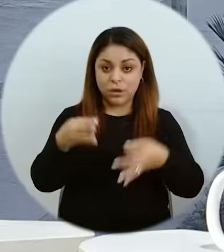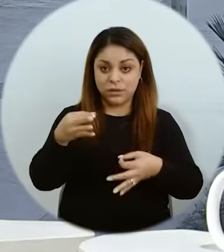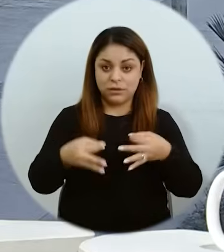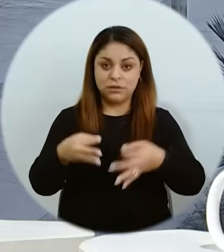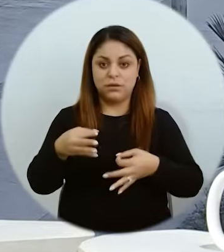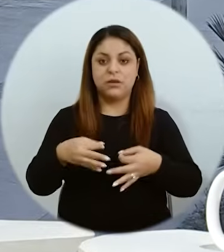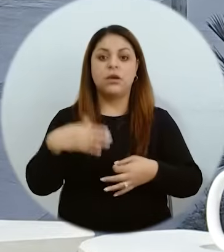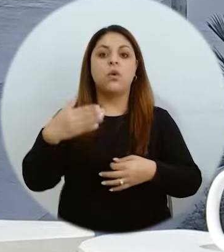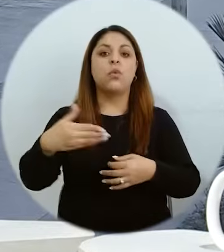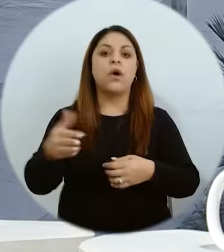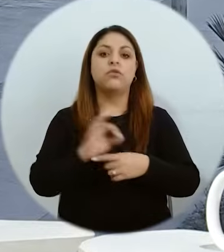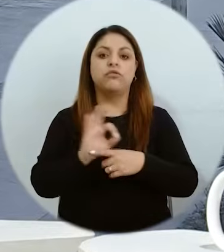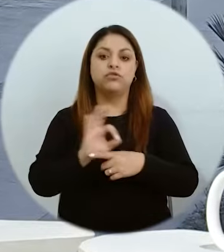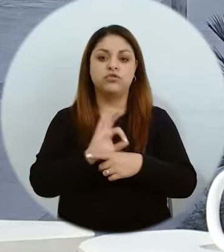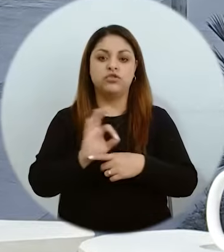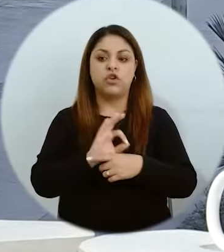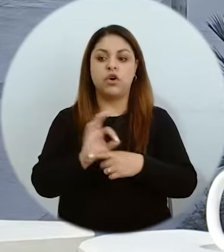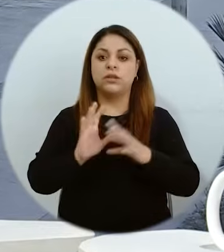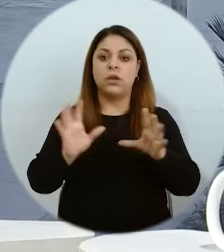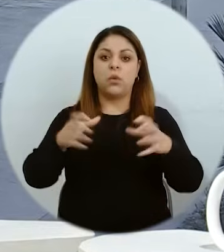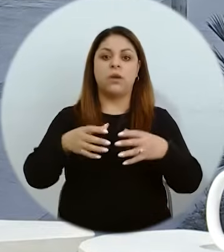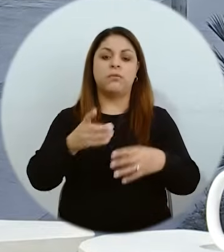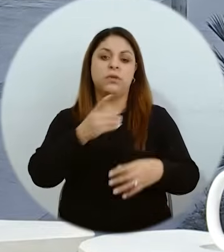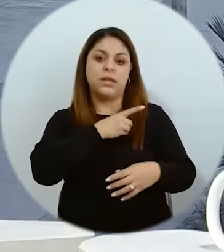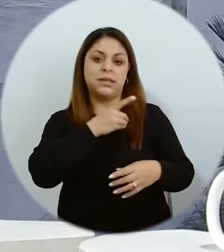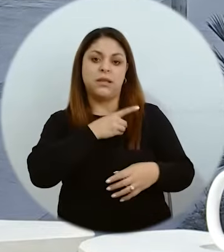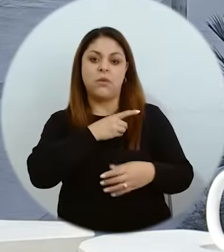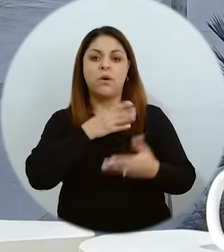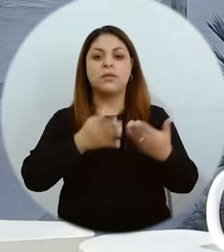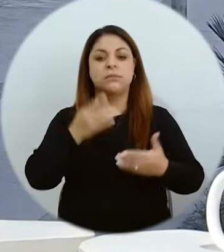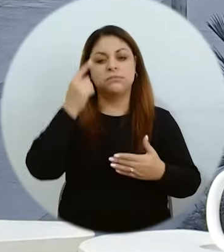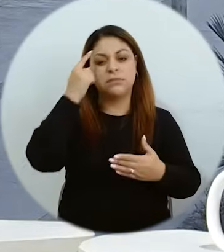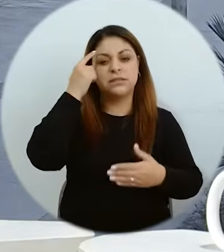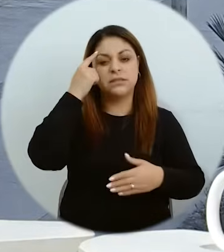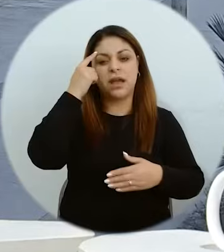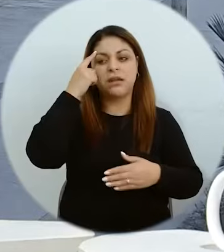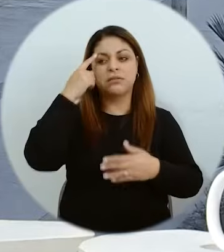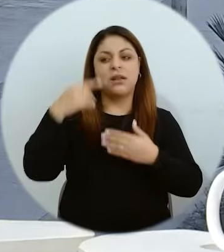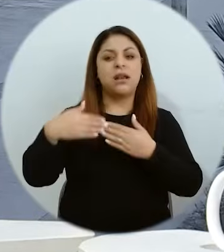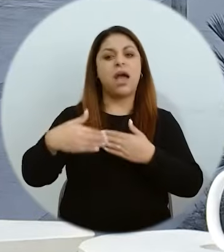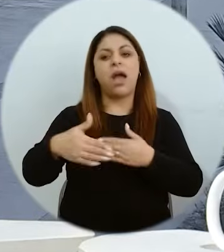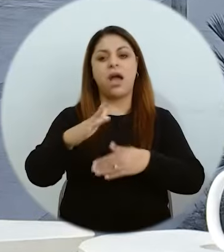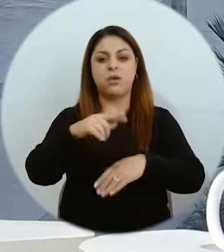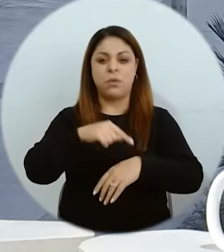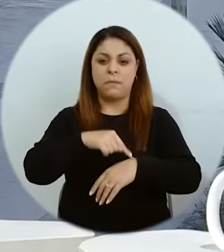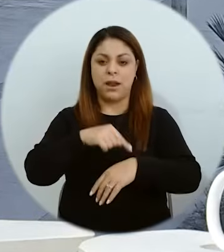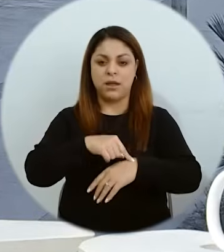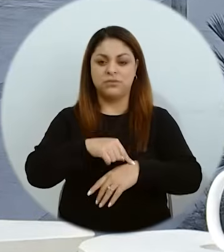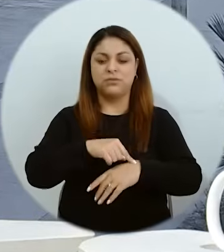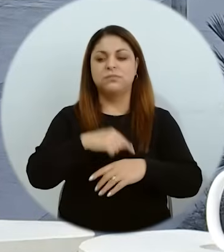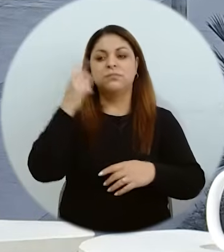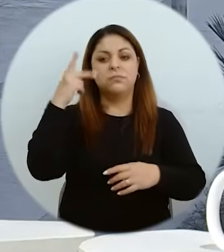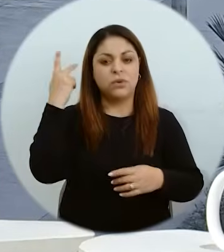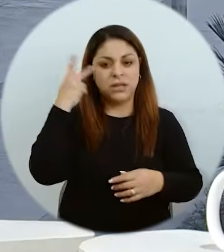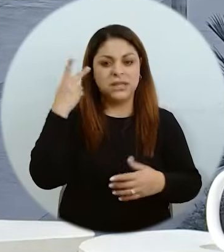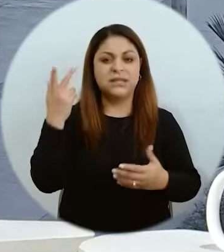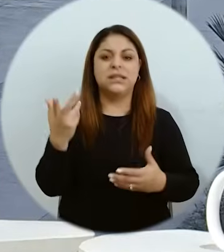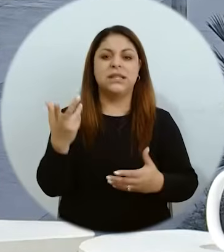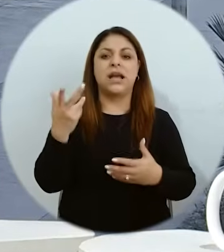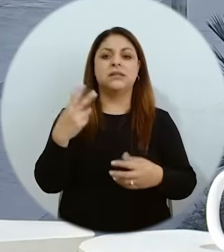que quieren integrar la Corte, cuando la función de un cuerpo directivo es pensar en el largo plazo, en